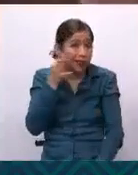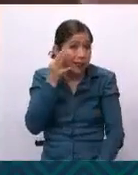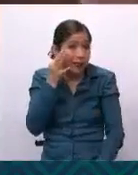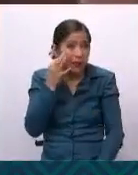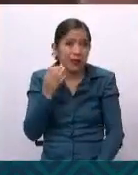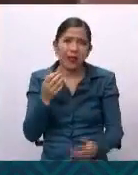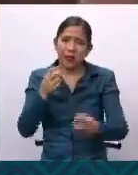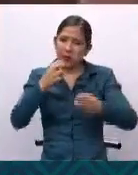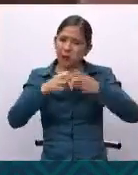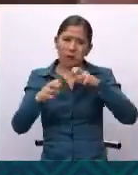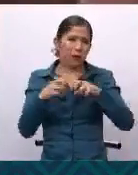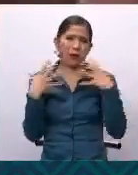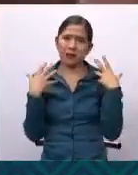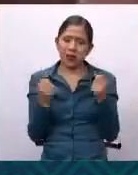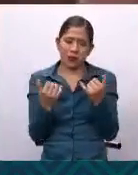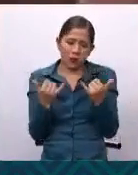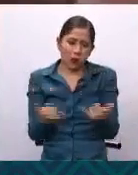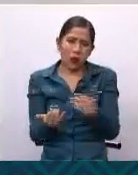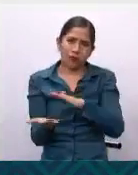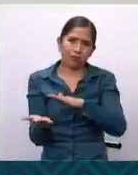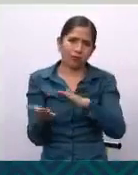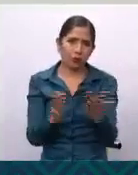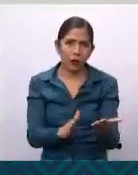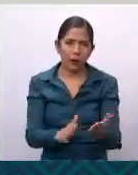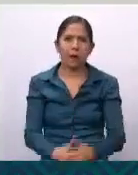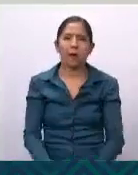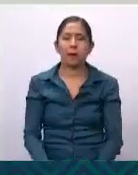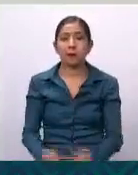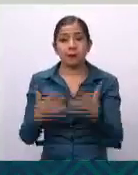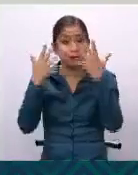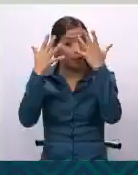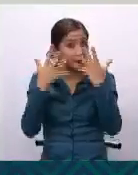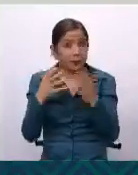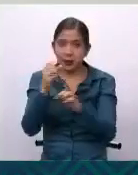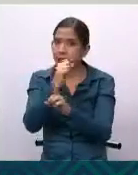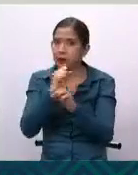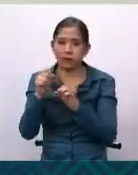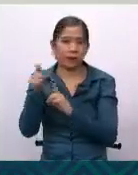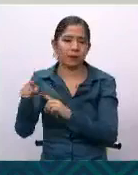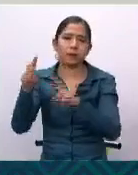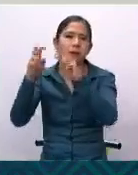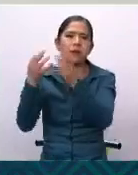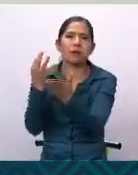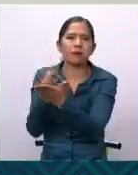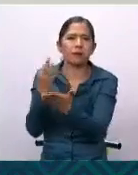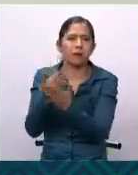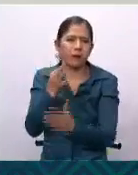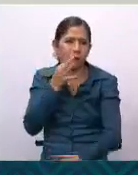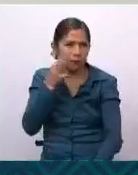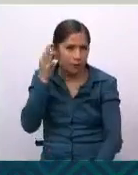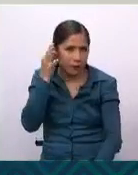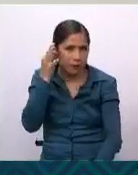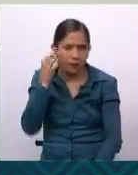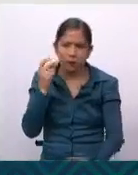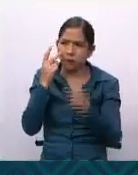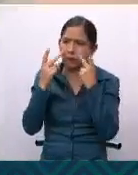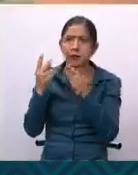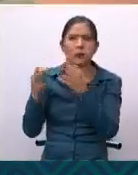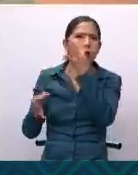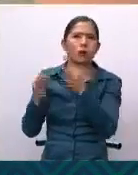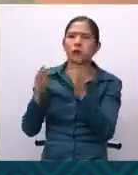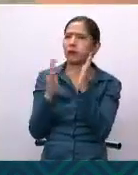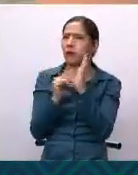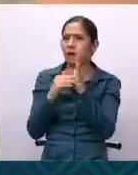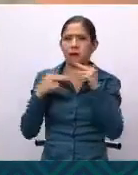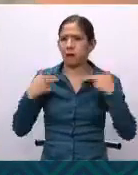por complicaciones en su salud. Lamentamos la situación que ha ocurrido en el caso Fondo Indígena. Hay una justicia que no ha sido humana.